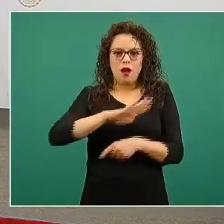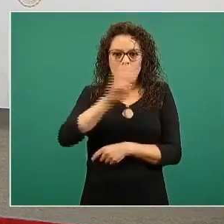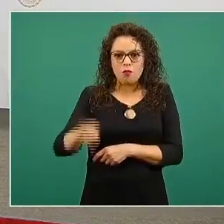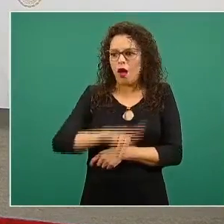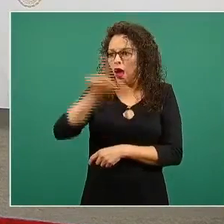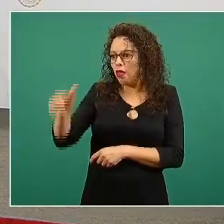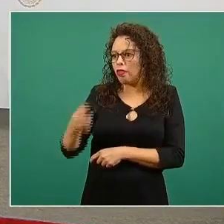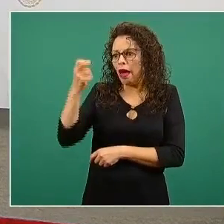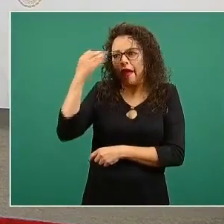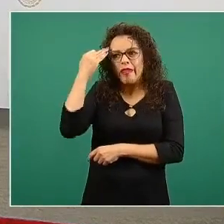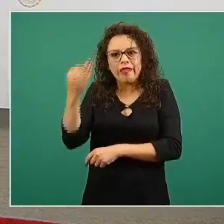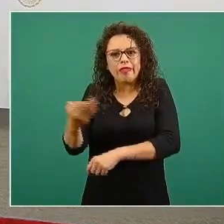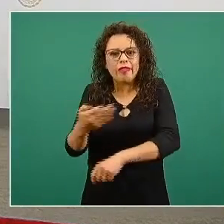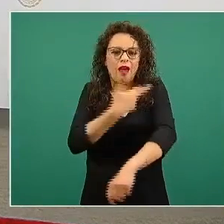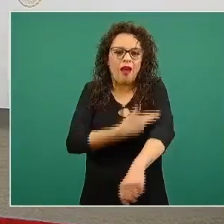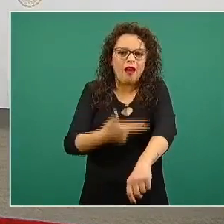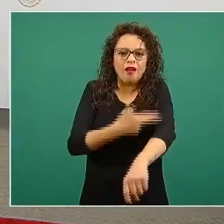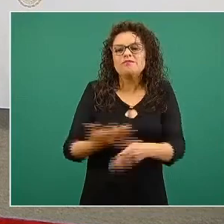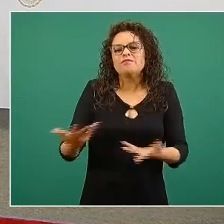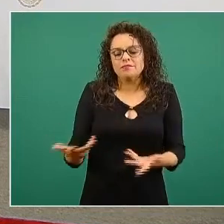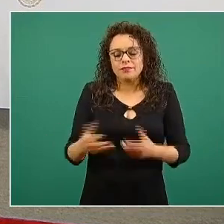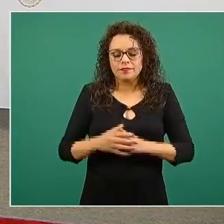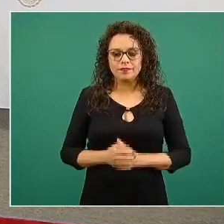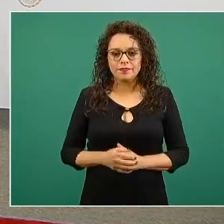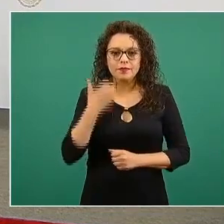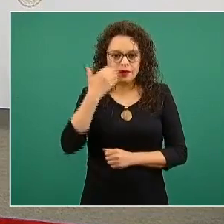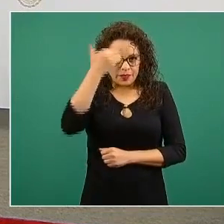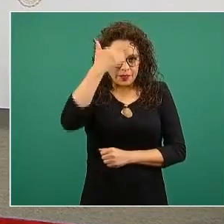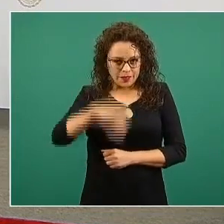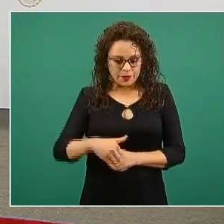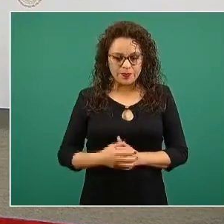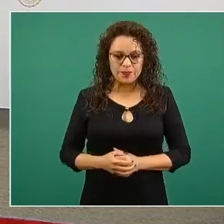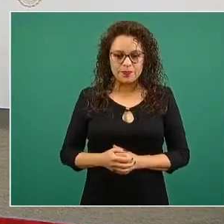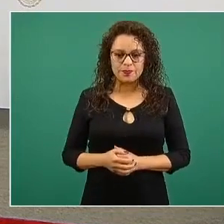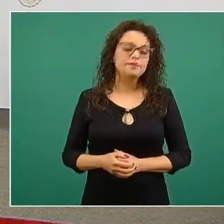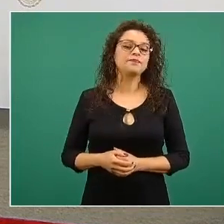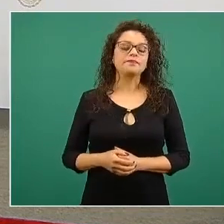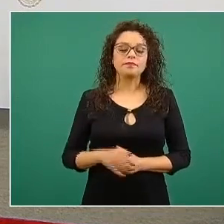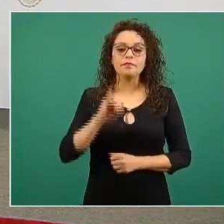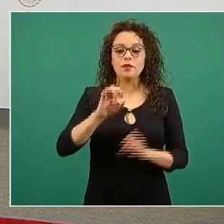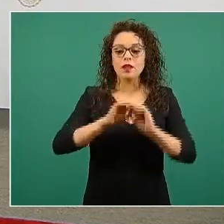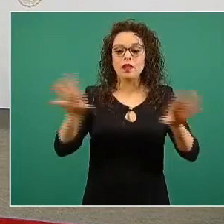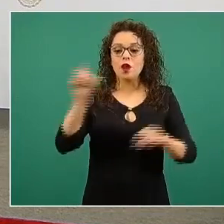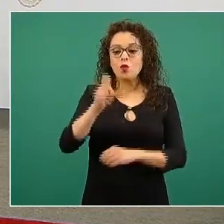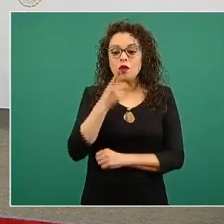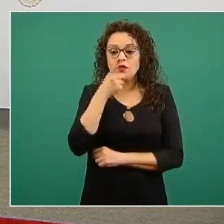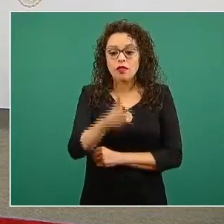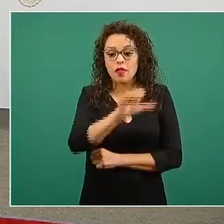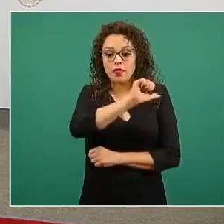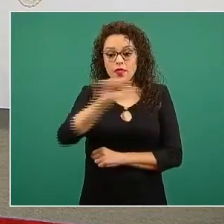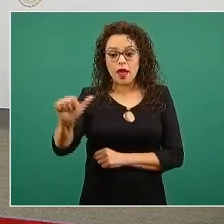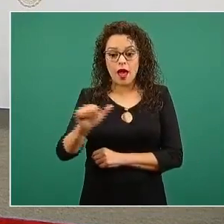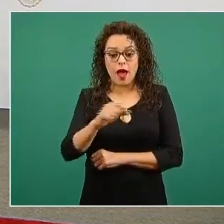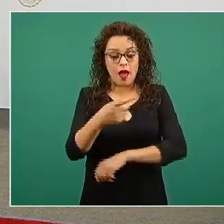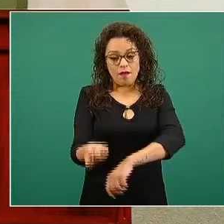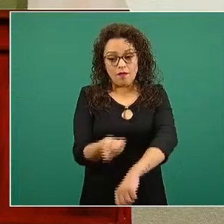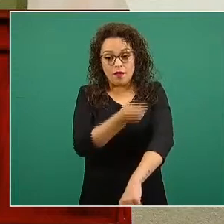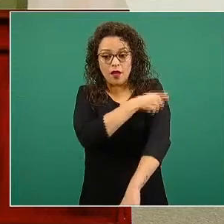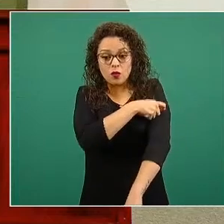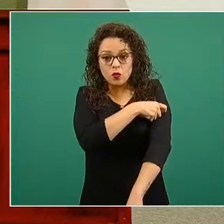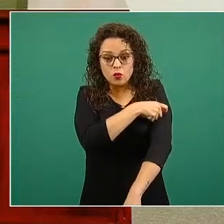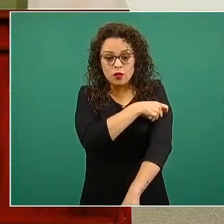gusto. En relación precisamente a las vacunas, cuando se habla que una vacuna puede,